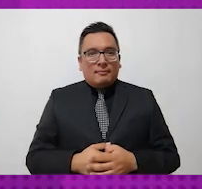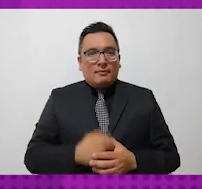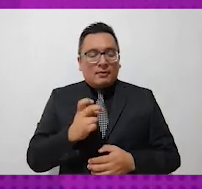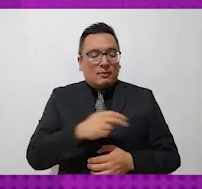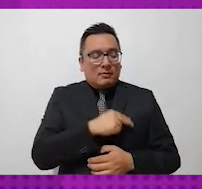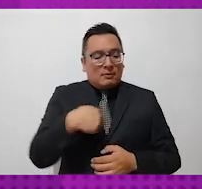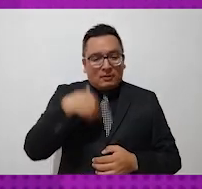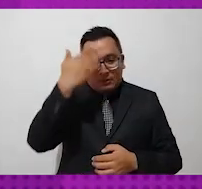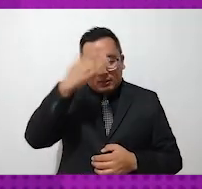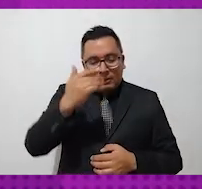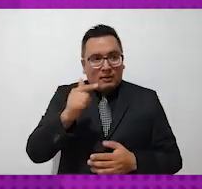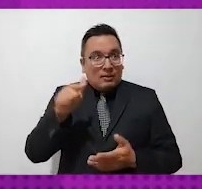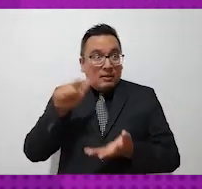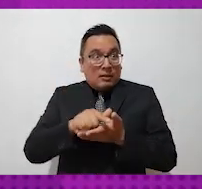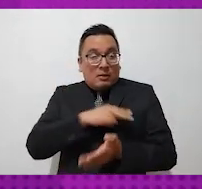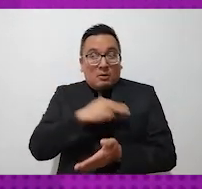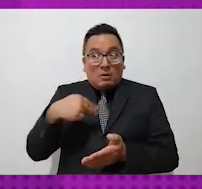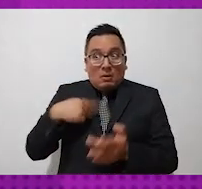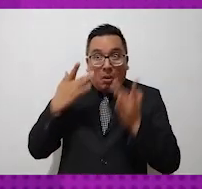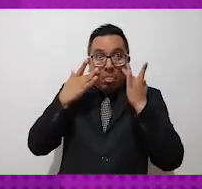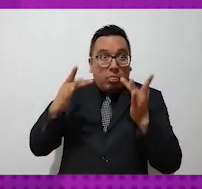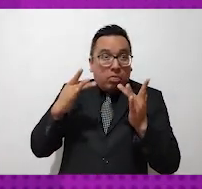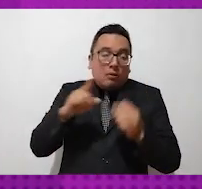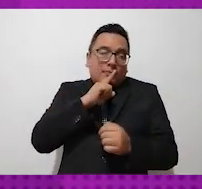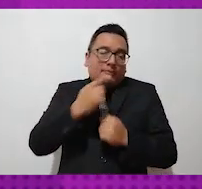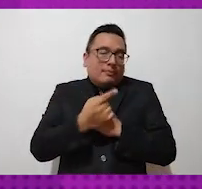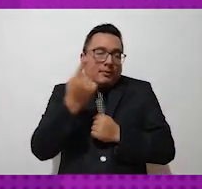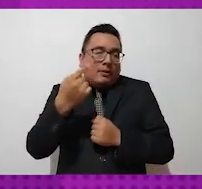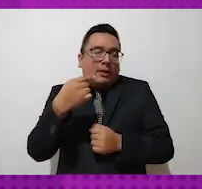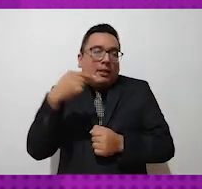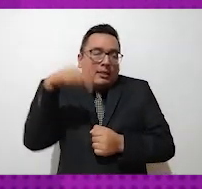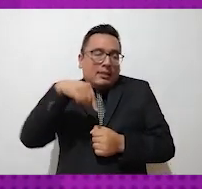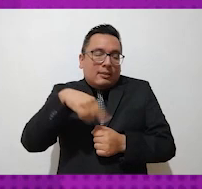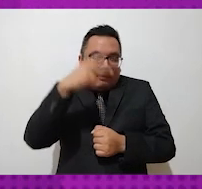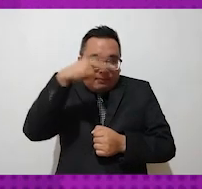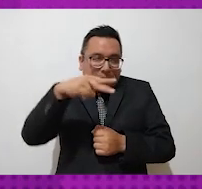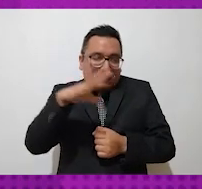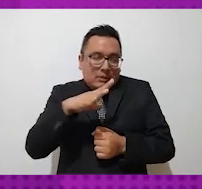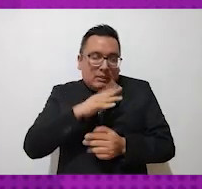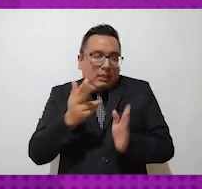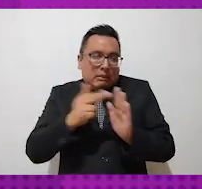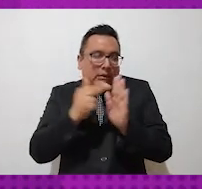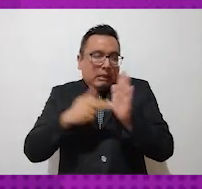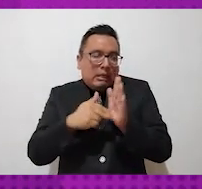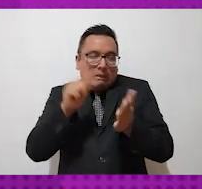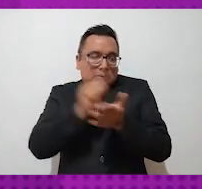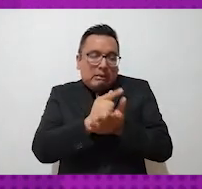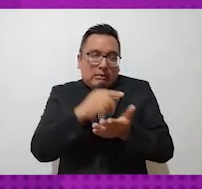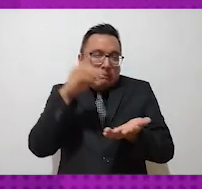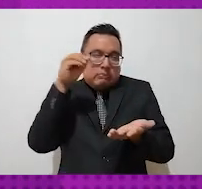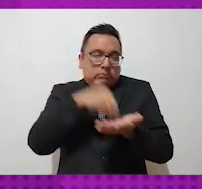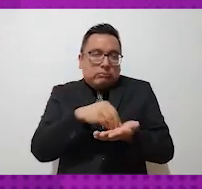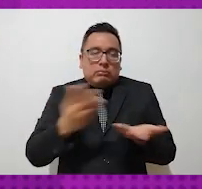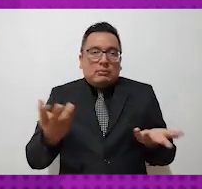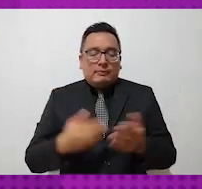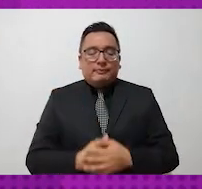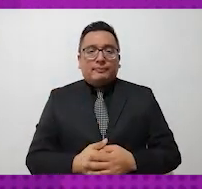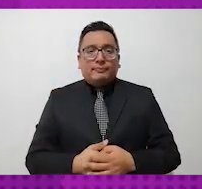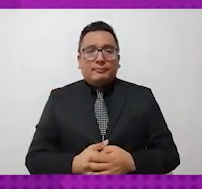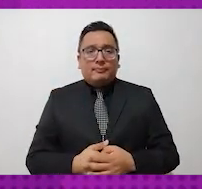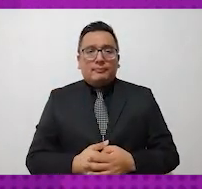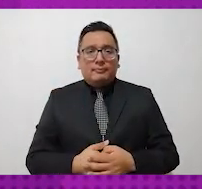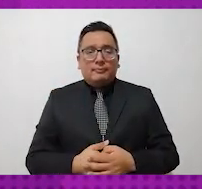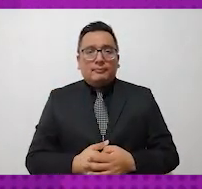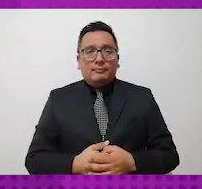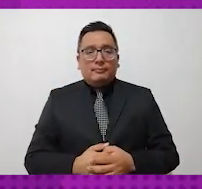del marco legal porque realmente vivimos en un sistema que está pegado a un marco normativo, a un marco legal. Entonces yo